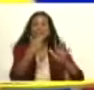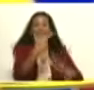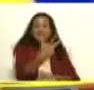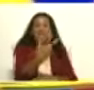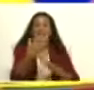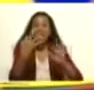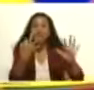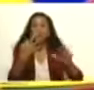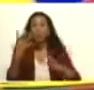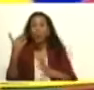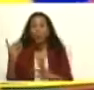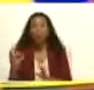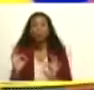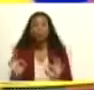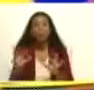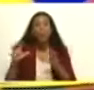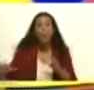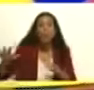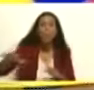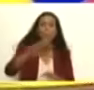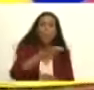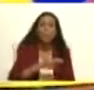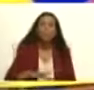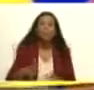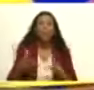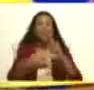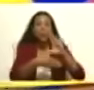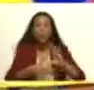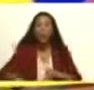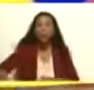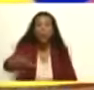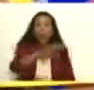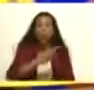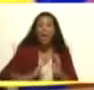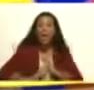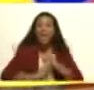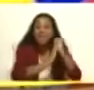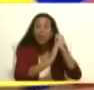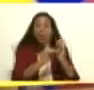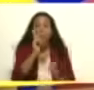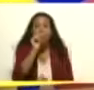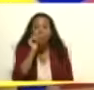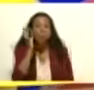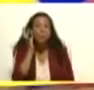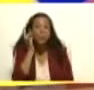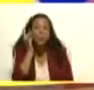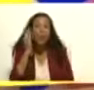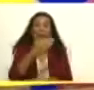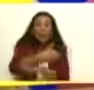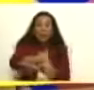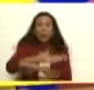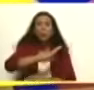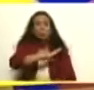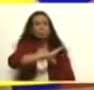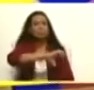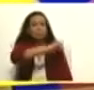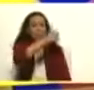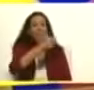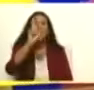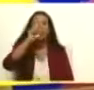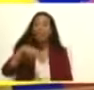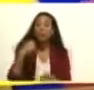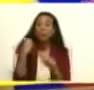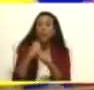46.338 comités locales de abastecimiento y producción, con sus líderes, con sus lideresas, pero haciendo un trabajo colectivo,